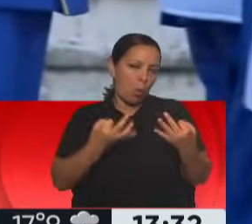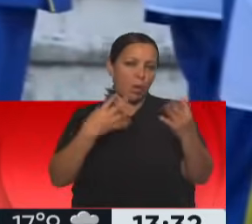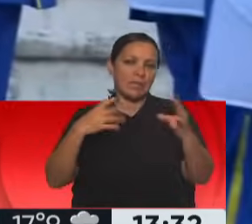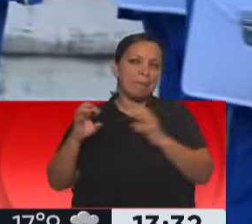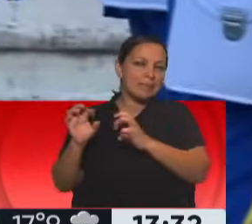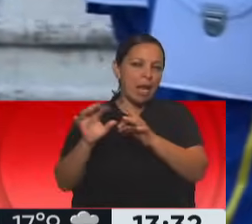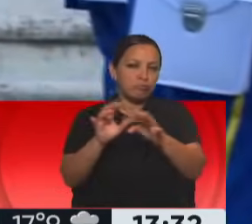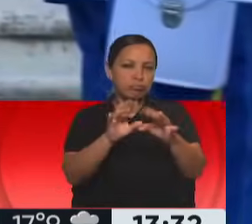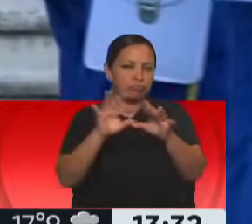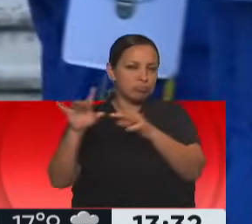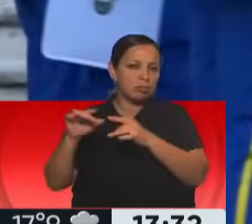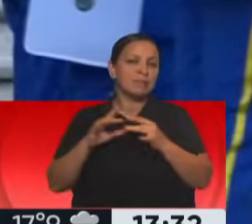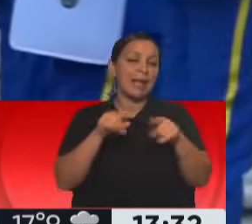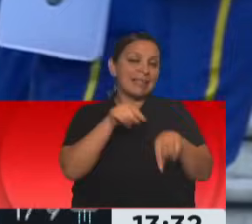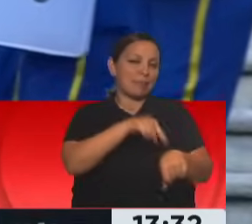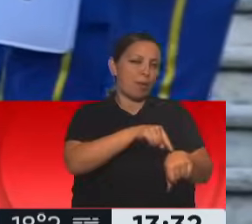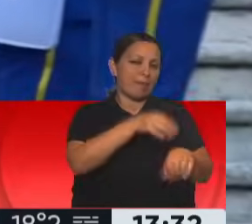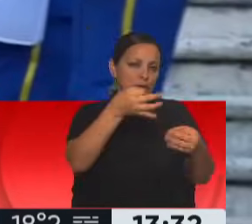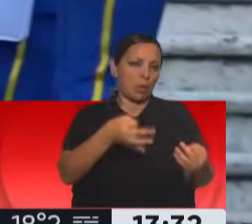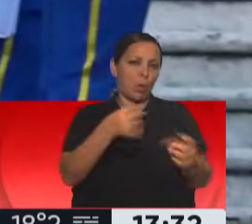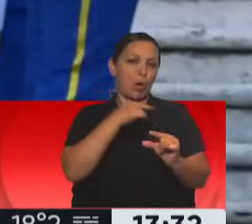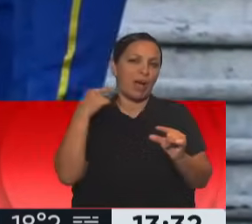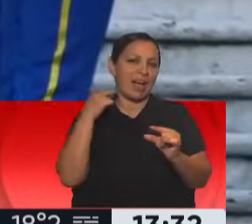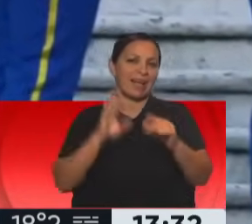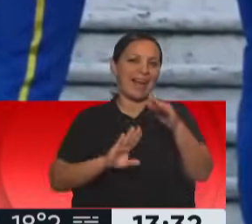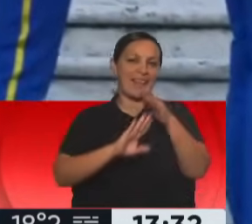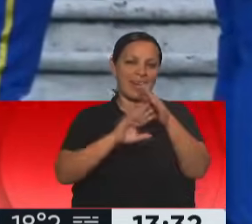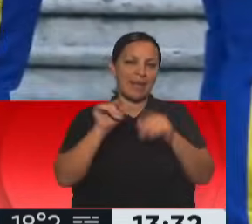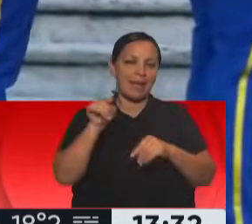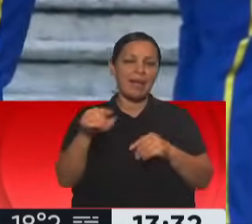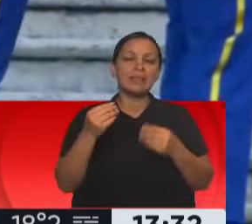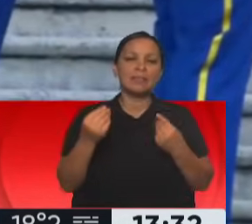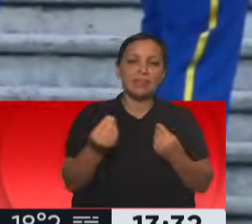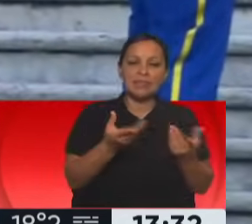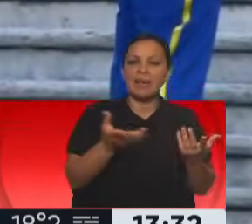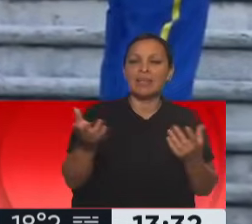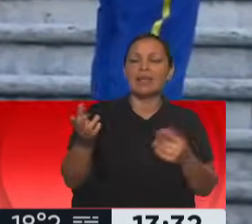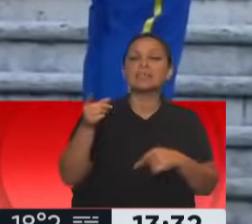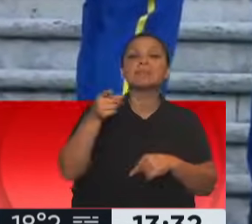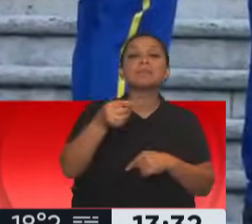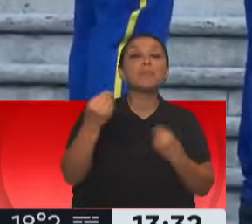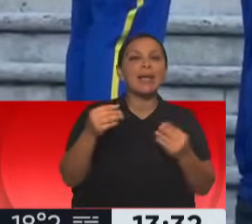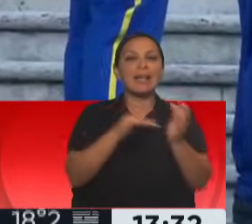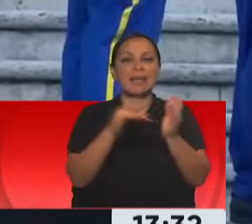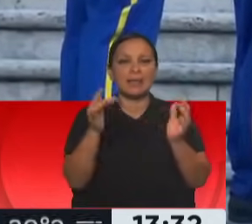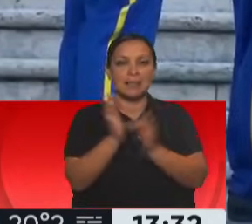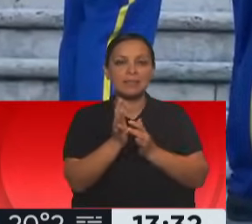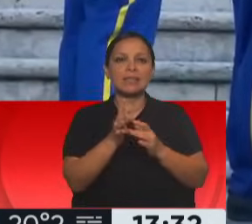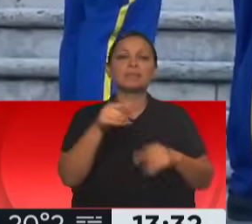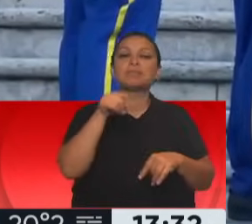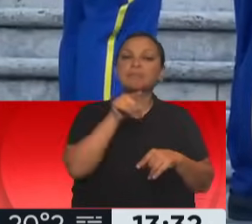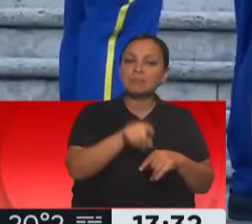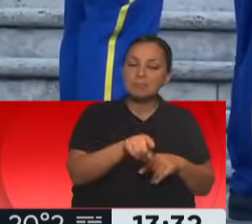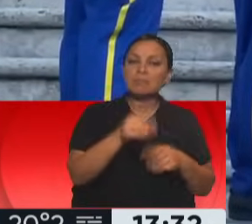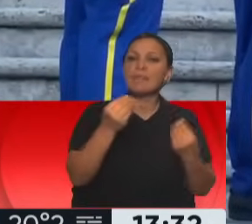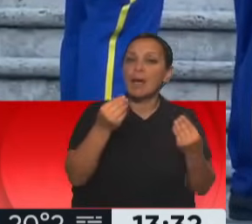Pedro. Desde ese momento los cardenales ya empezaron a trabajar en la sucesión. ¿Por qué? Porque la Iglesia es mucho mayor y más importante que cualquier